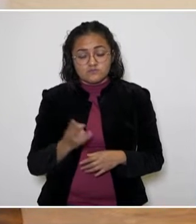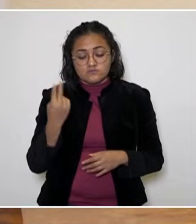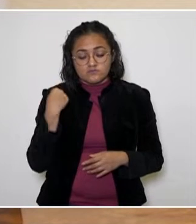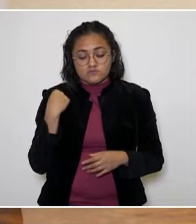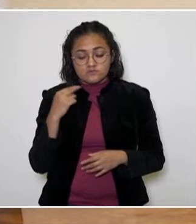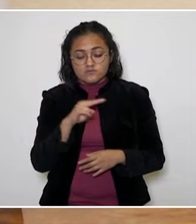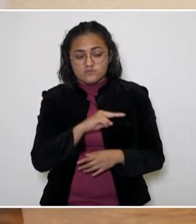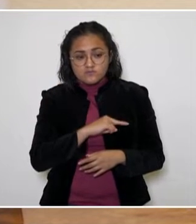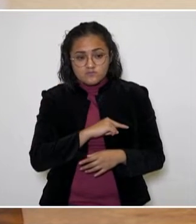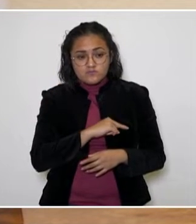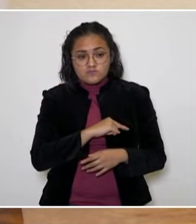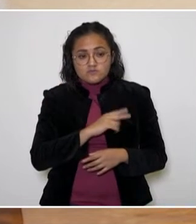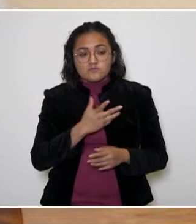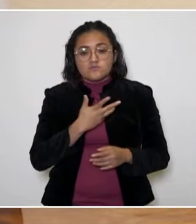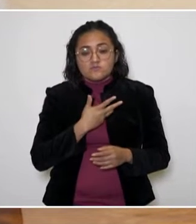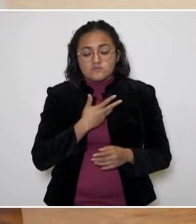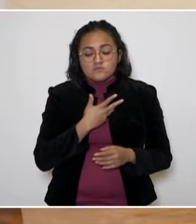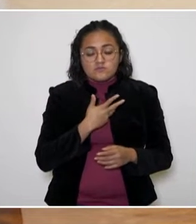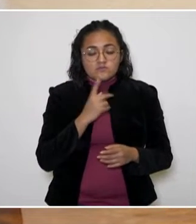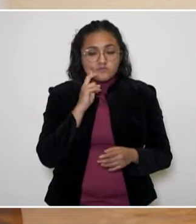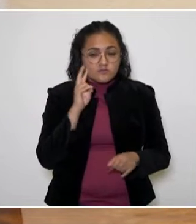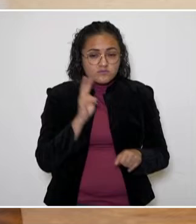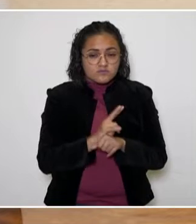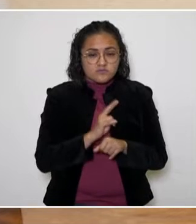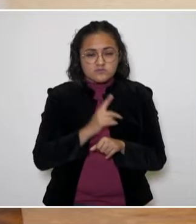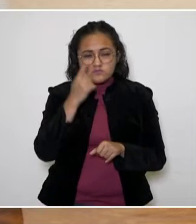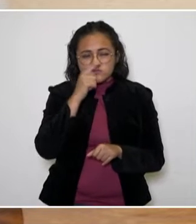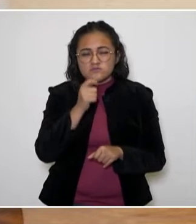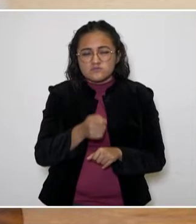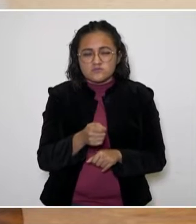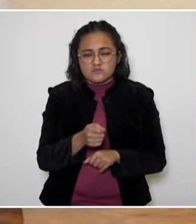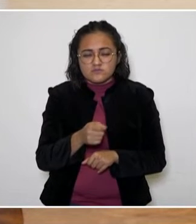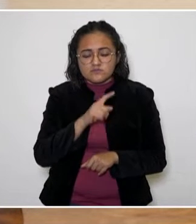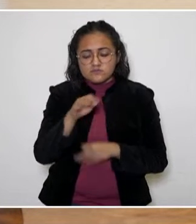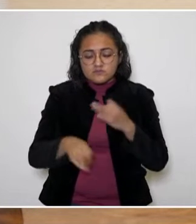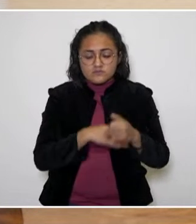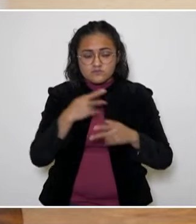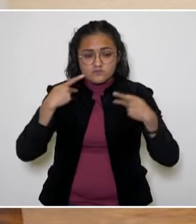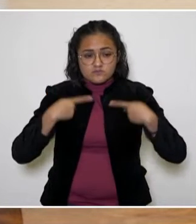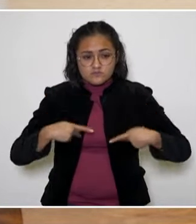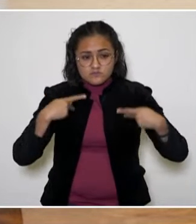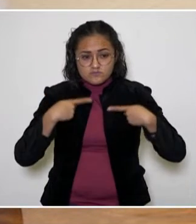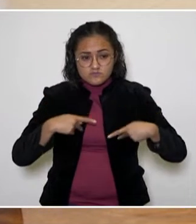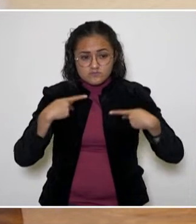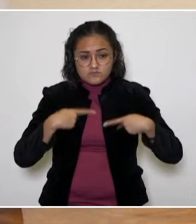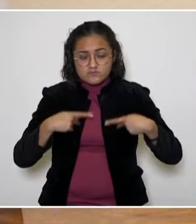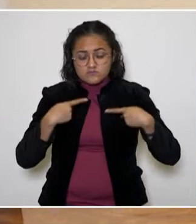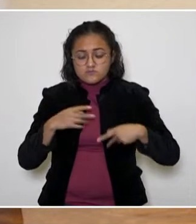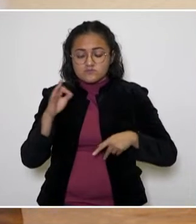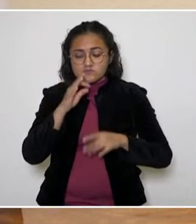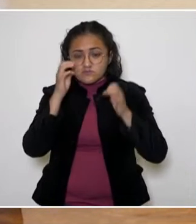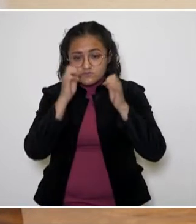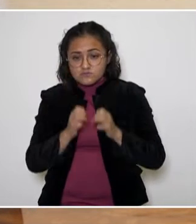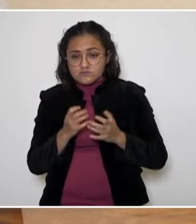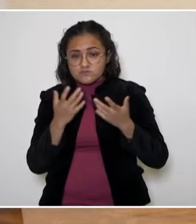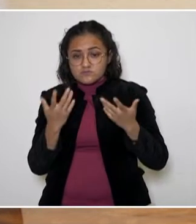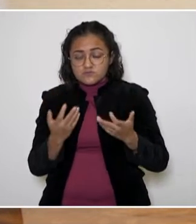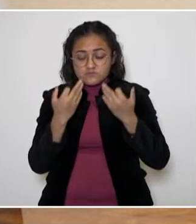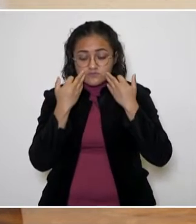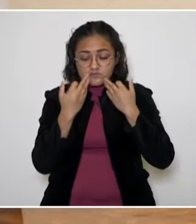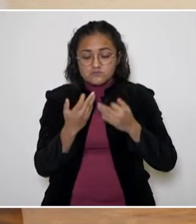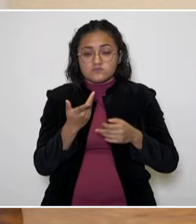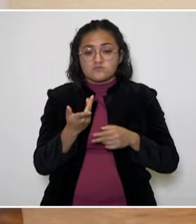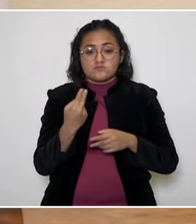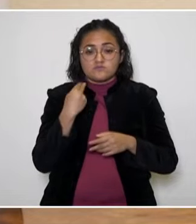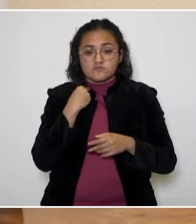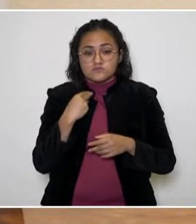Nosotros tenemos que vigilar para que las personas que acudan ante un